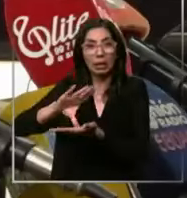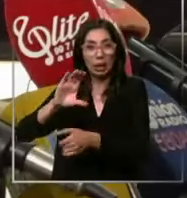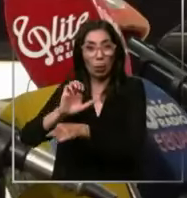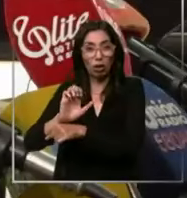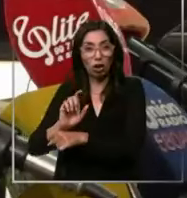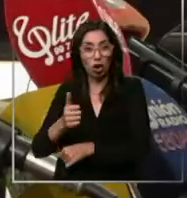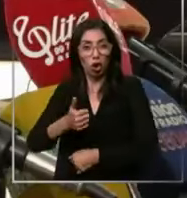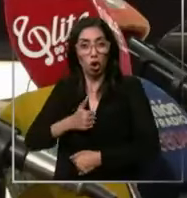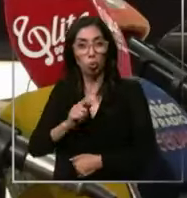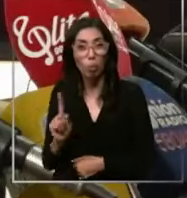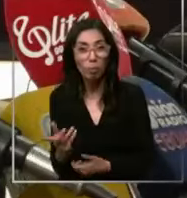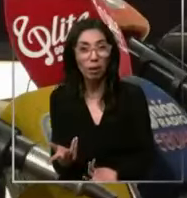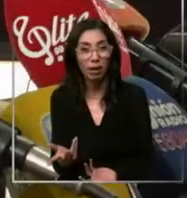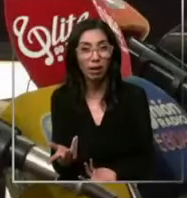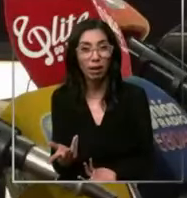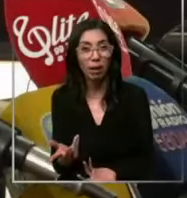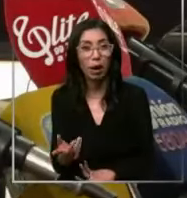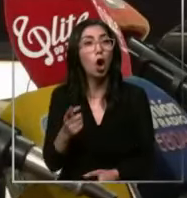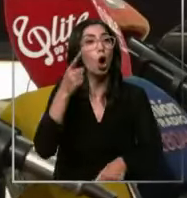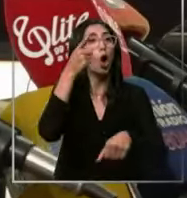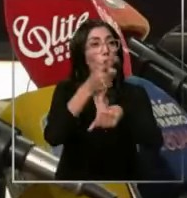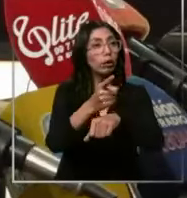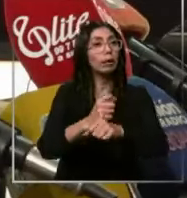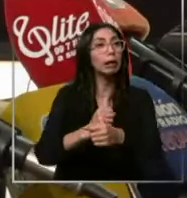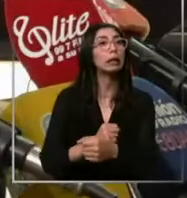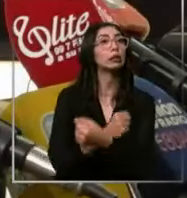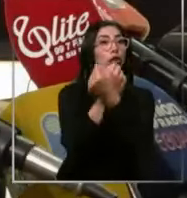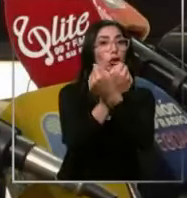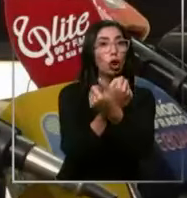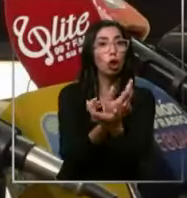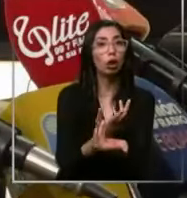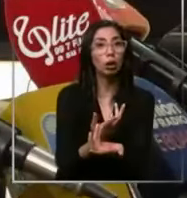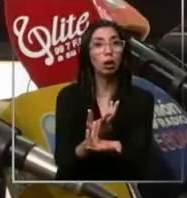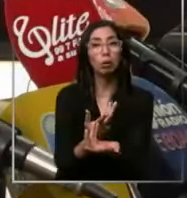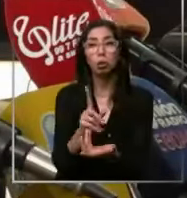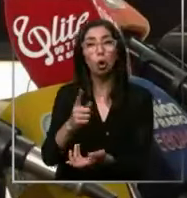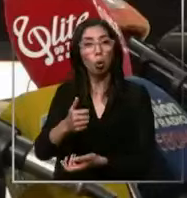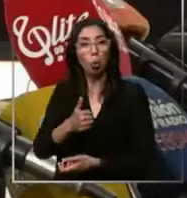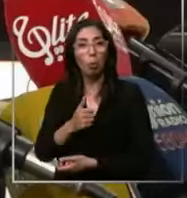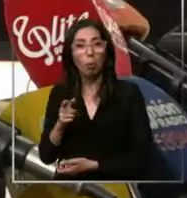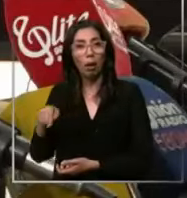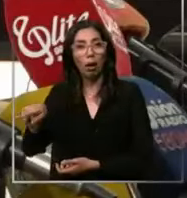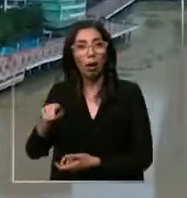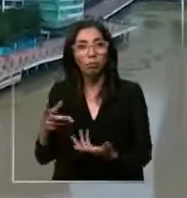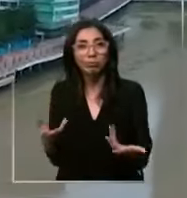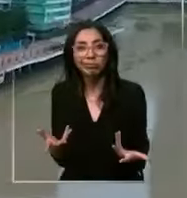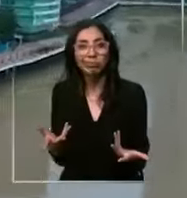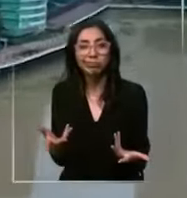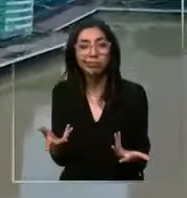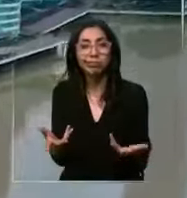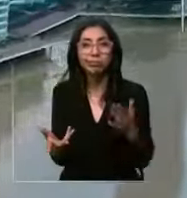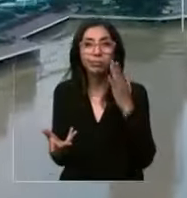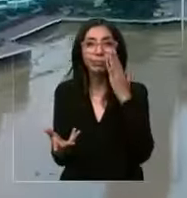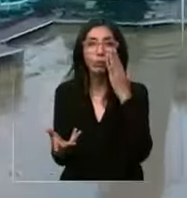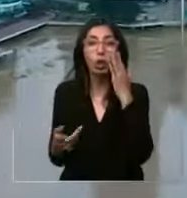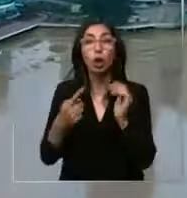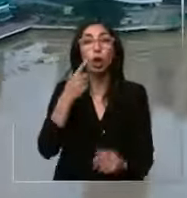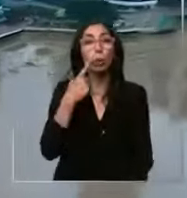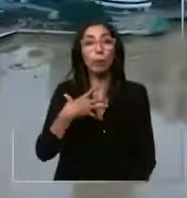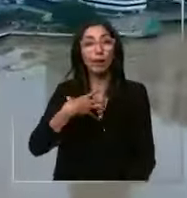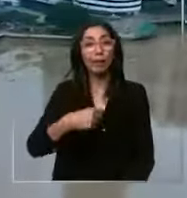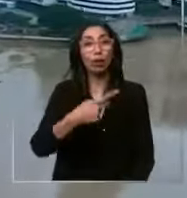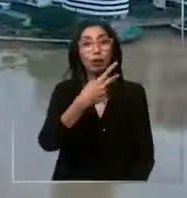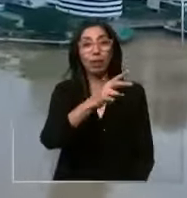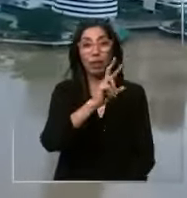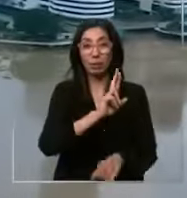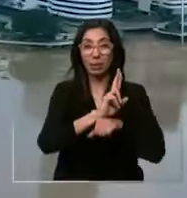cumple con las órdenes judiciales emitidas por autoridades competentes que desacatan una orden por lo que el hijo del cónsul no